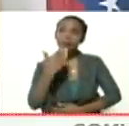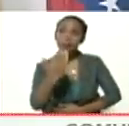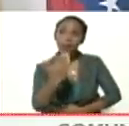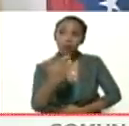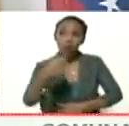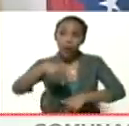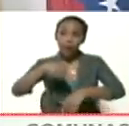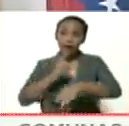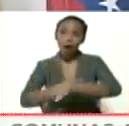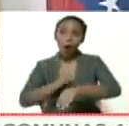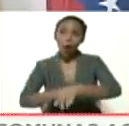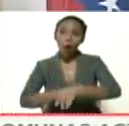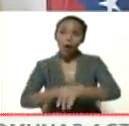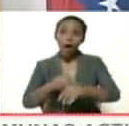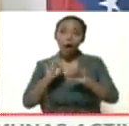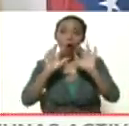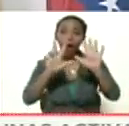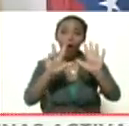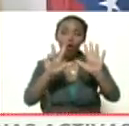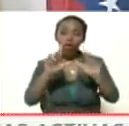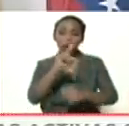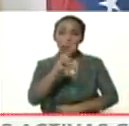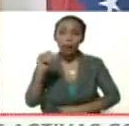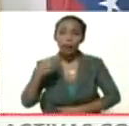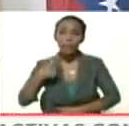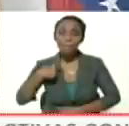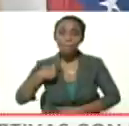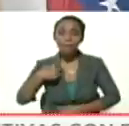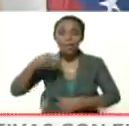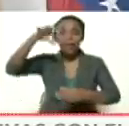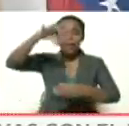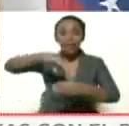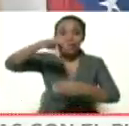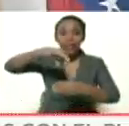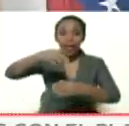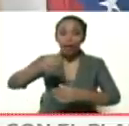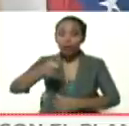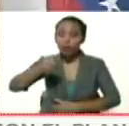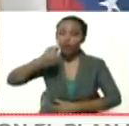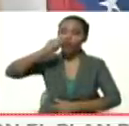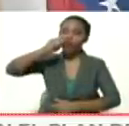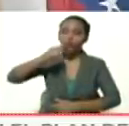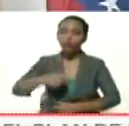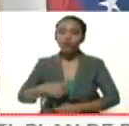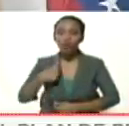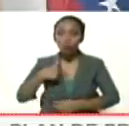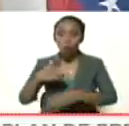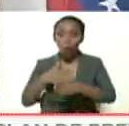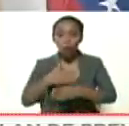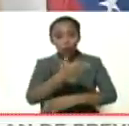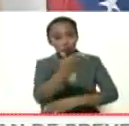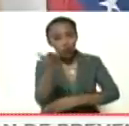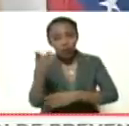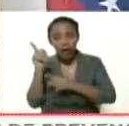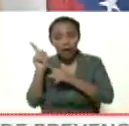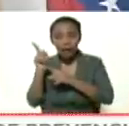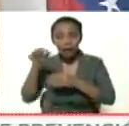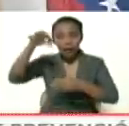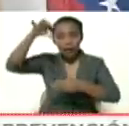esta hora, a las 8:20... me corresponde mi té de malojillo. Voy a compartir con ustedes esta